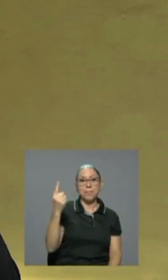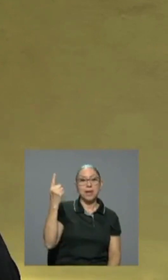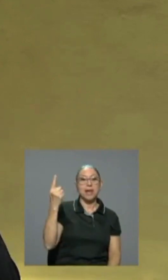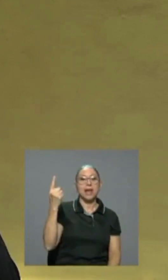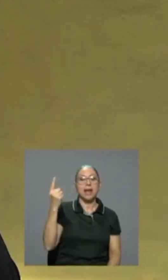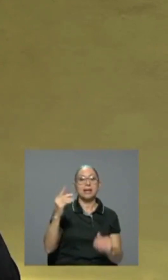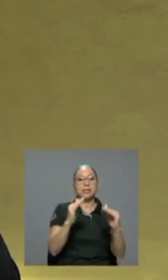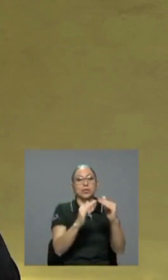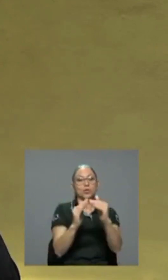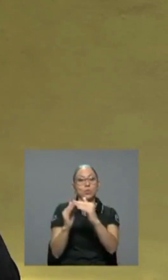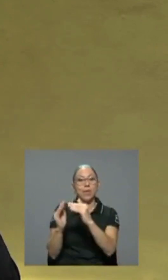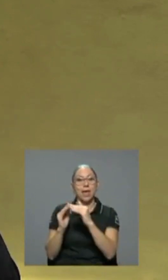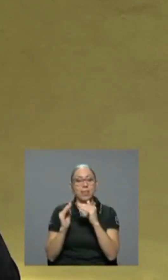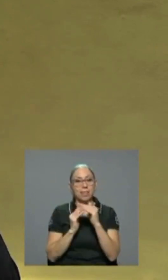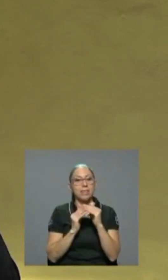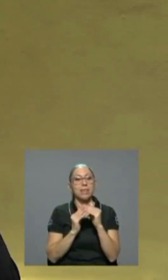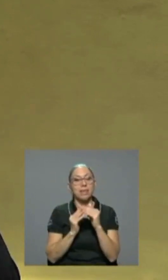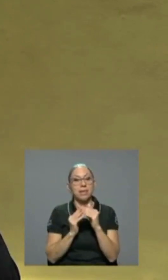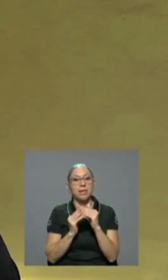ciudad